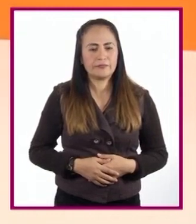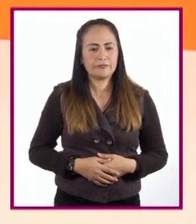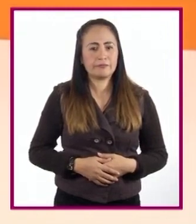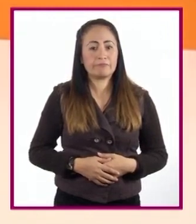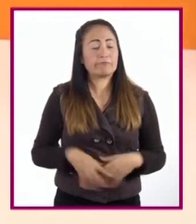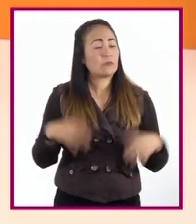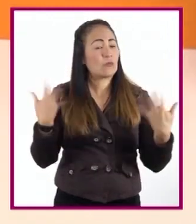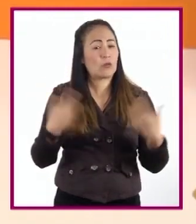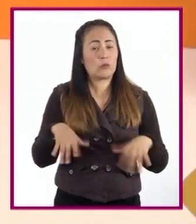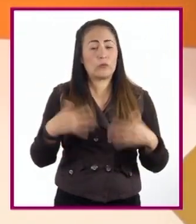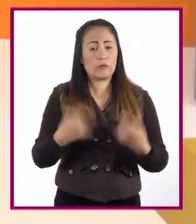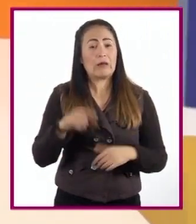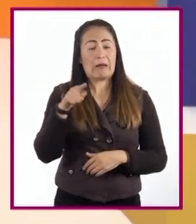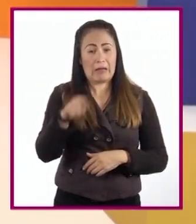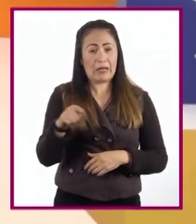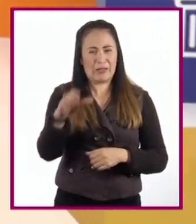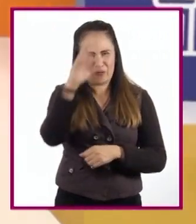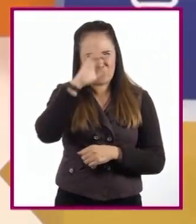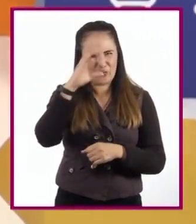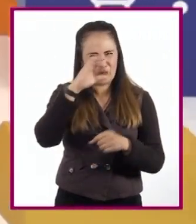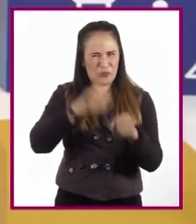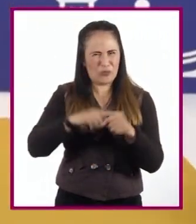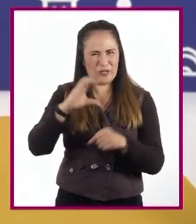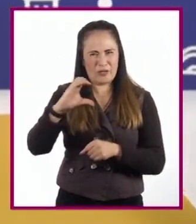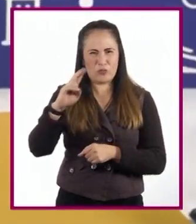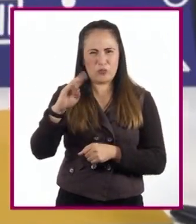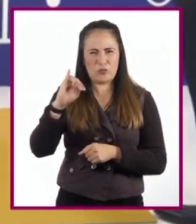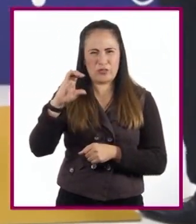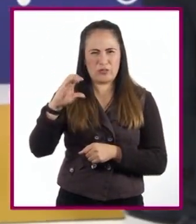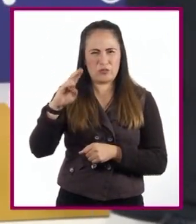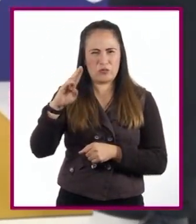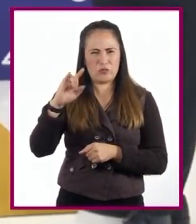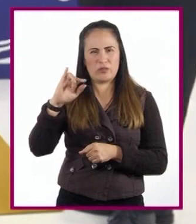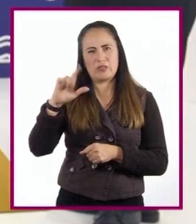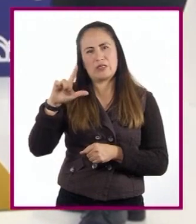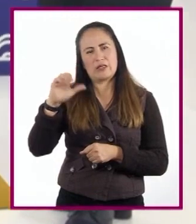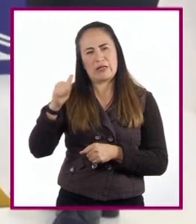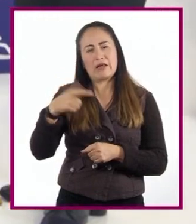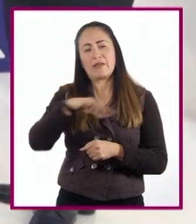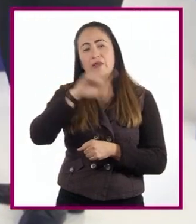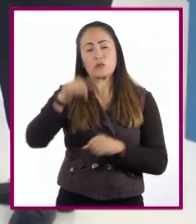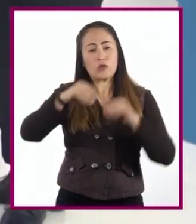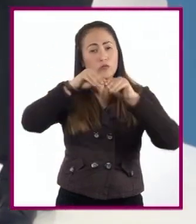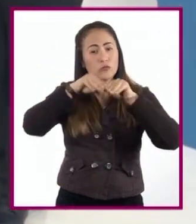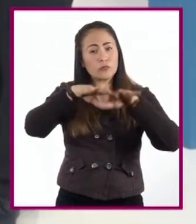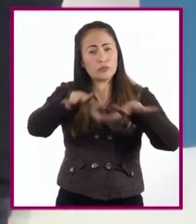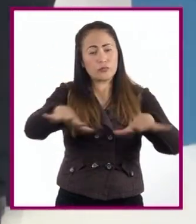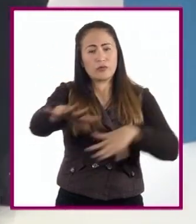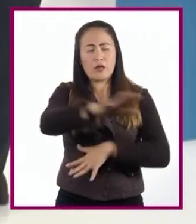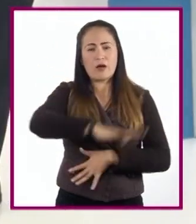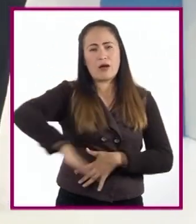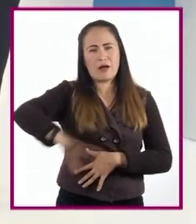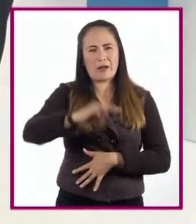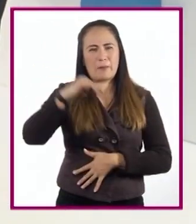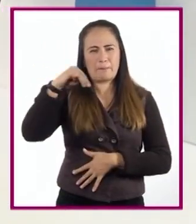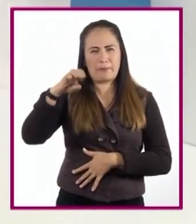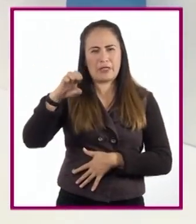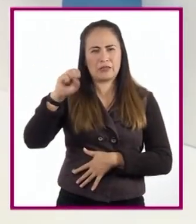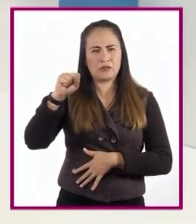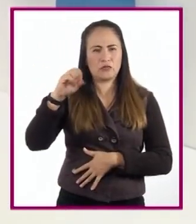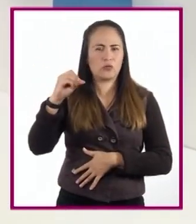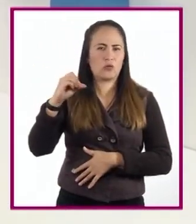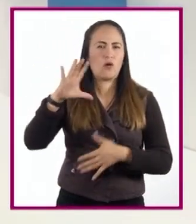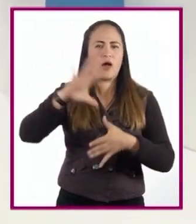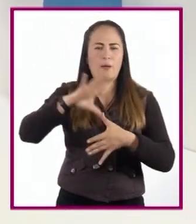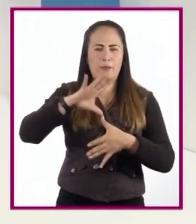Es impresionante la cultura cuicuilca y la influencia que generó en las posteriores culturas de Mesoamérica. Efectivamente,